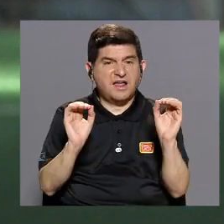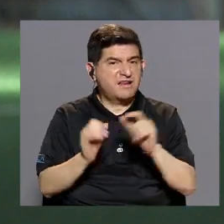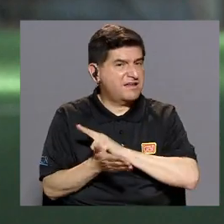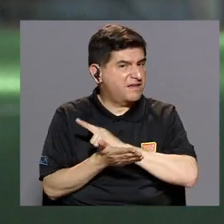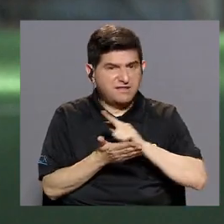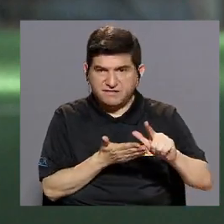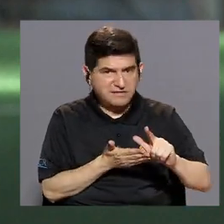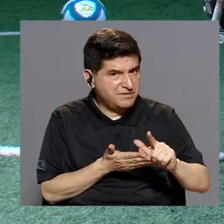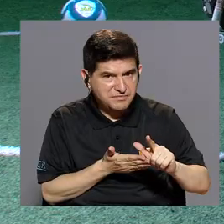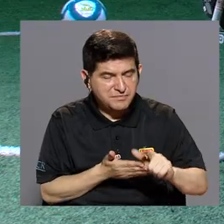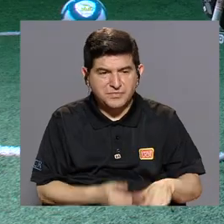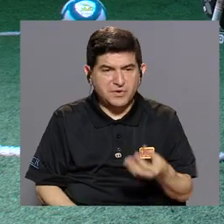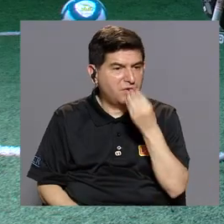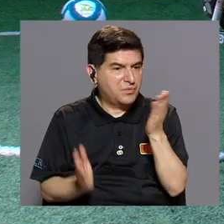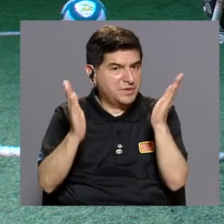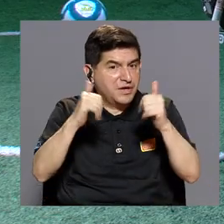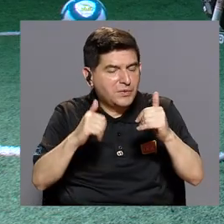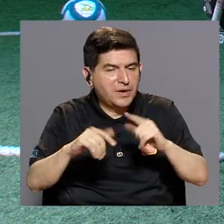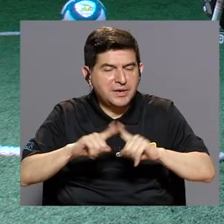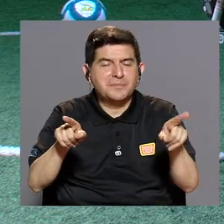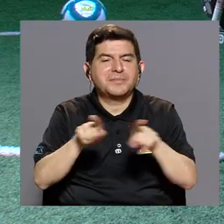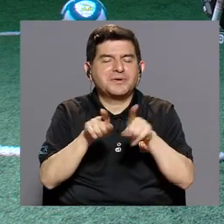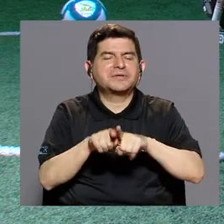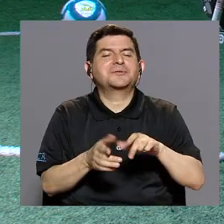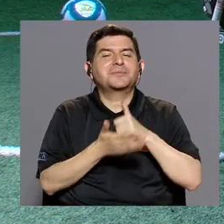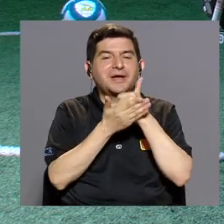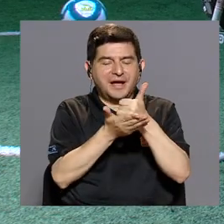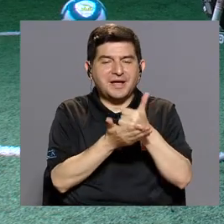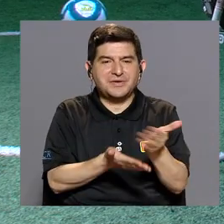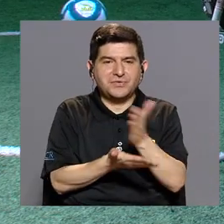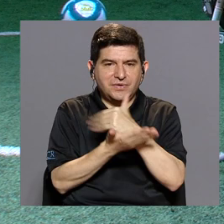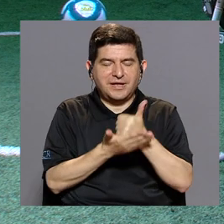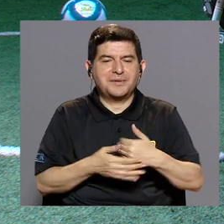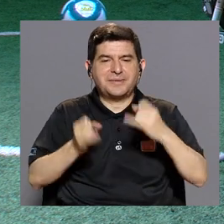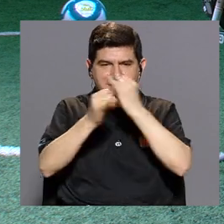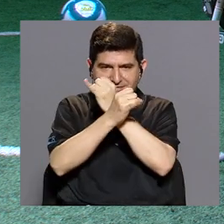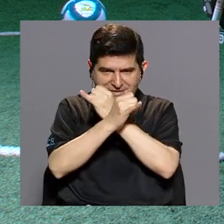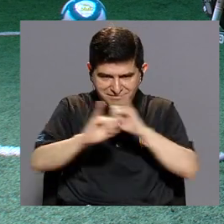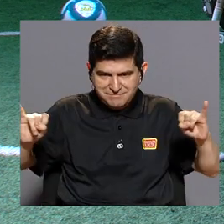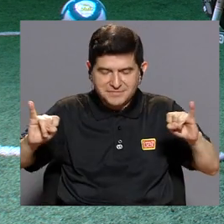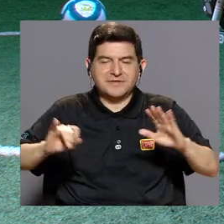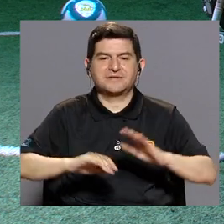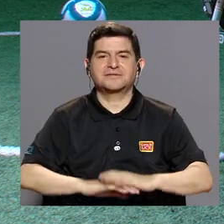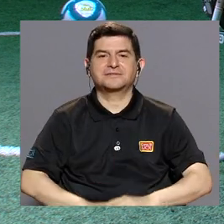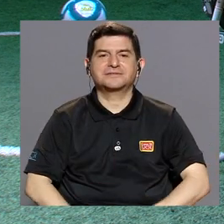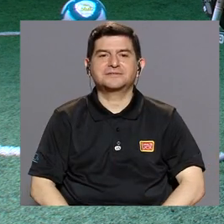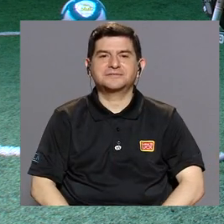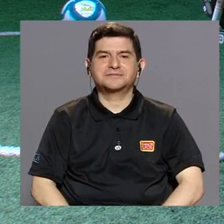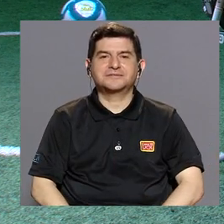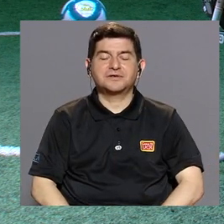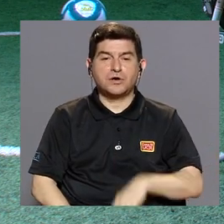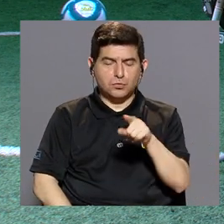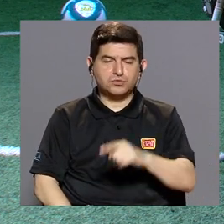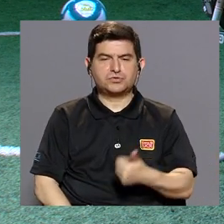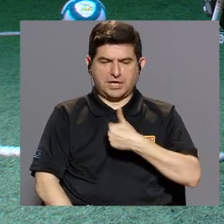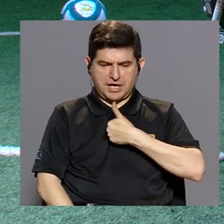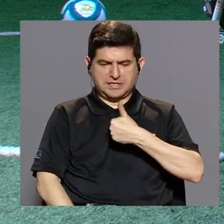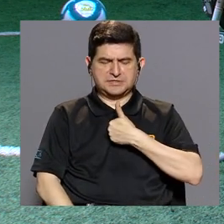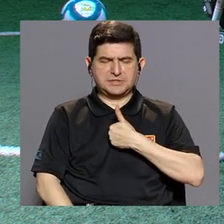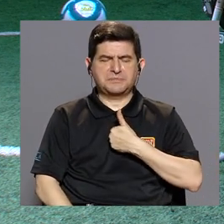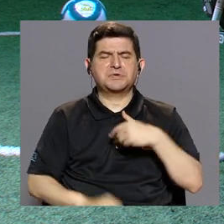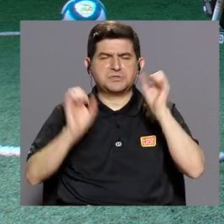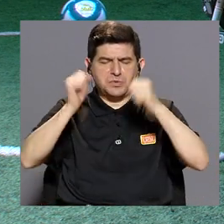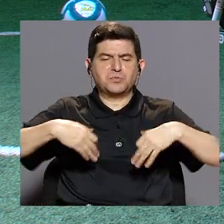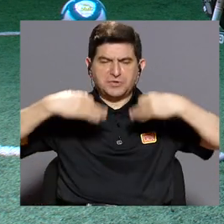hay comida, y un montón de cosas. Pero también te ayuda mucho a esa parte de independencia. Uh-huh. Esa parte donde sos autosuficiente en